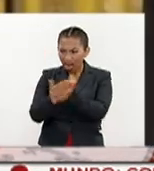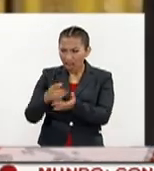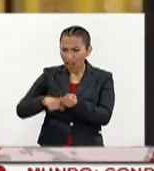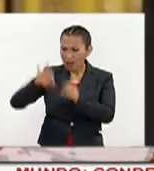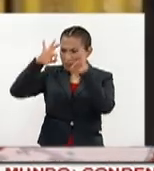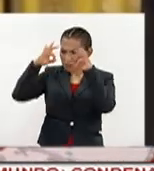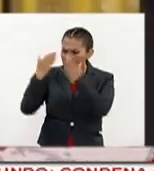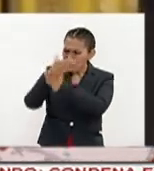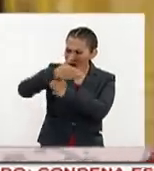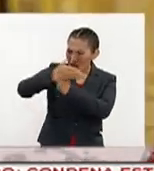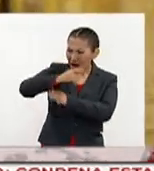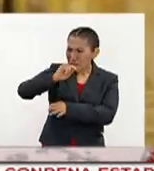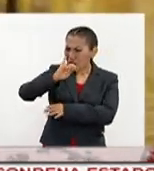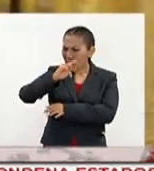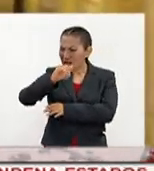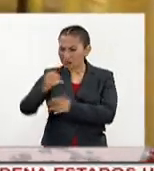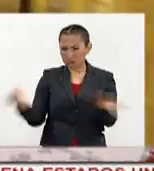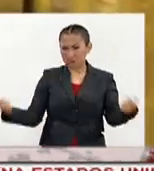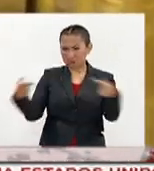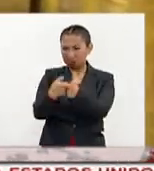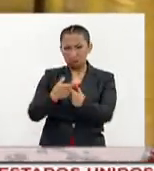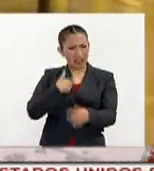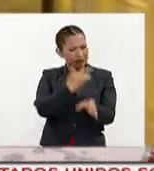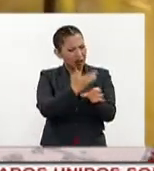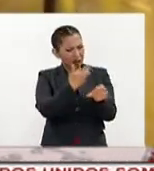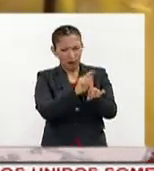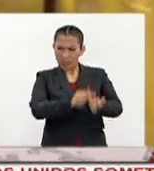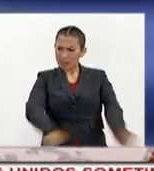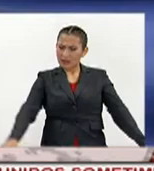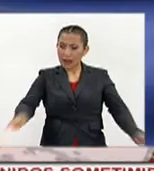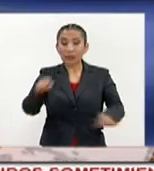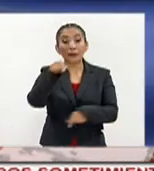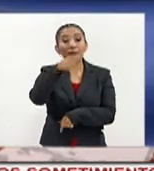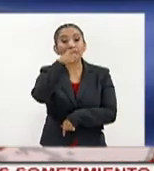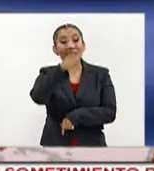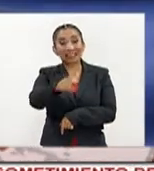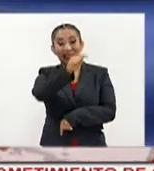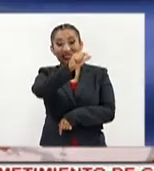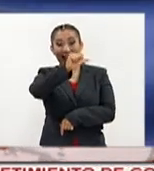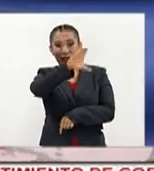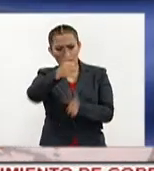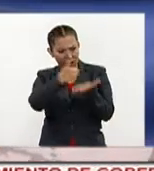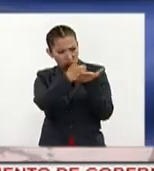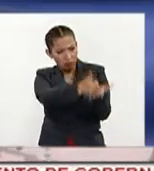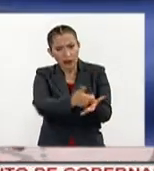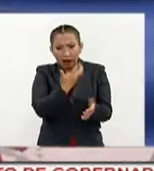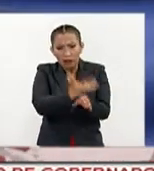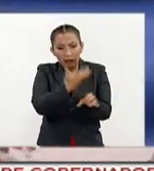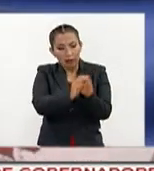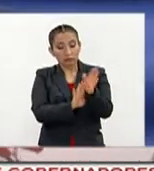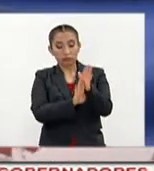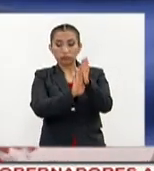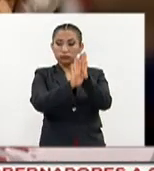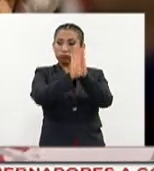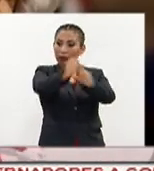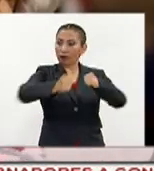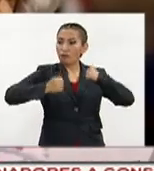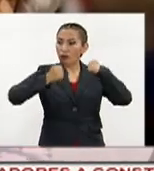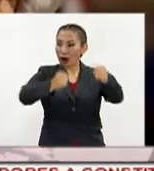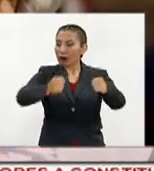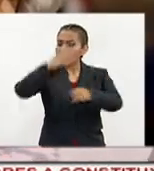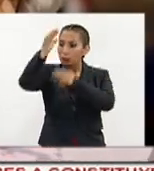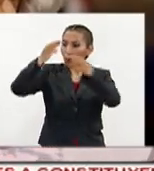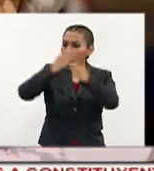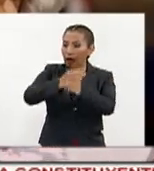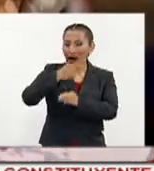la migración, las cuales considera contrarias a los valores de Estados Unidos. Aseguró que el libre comercio ayudó a Estados Unidos a convertirse en una potencia